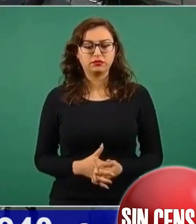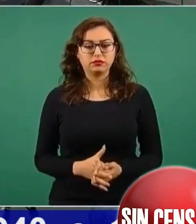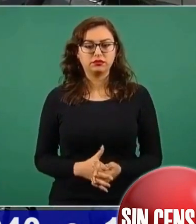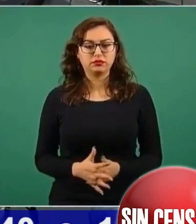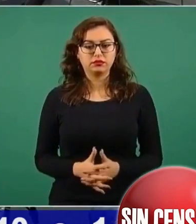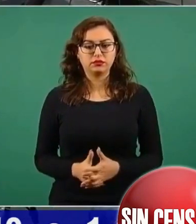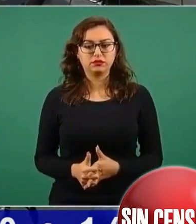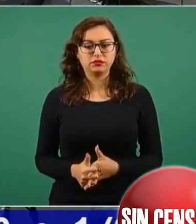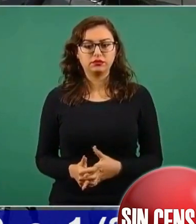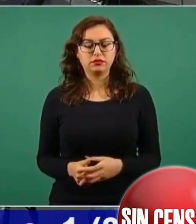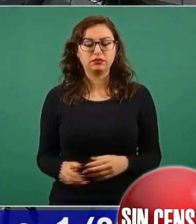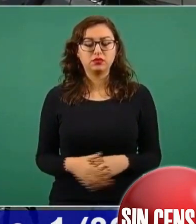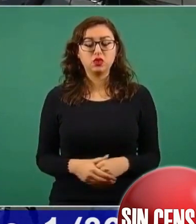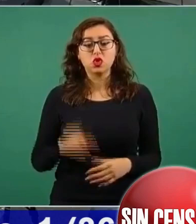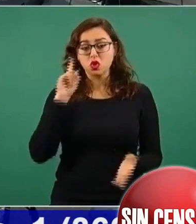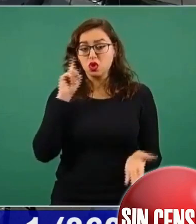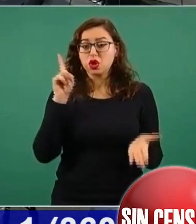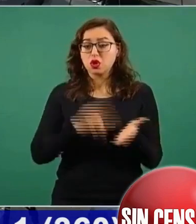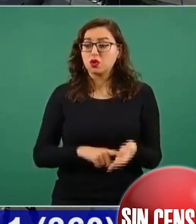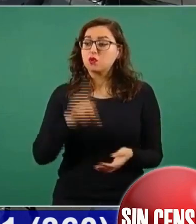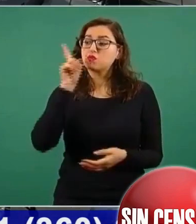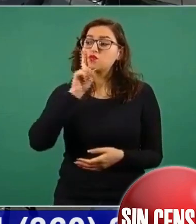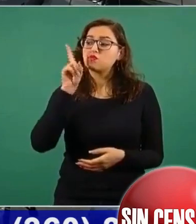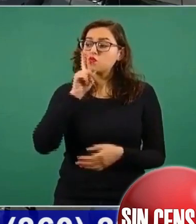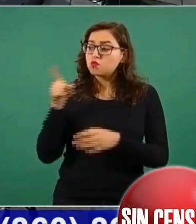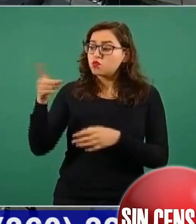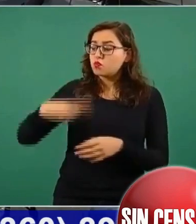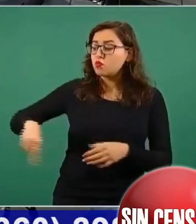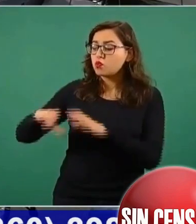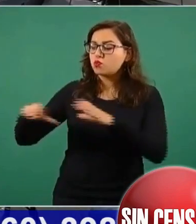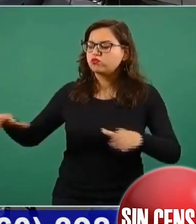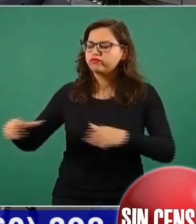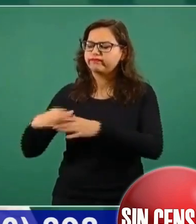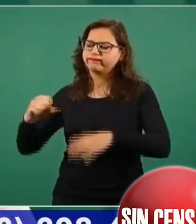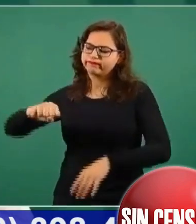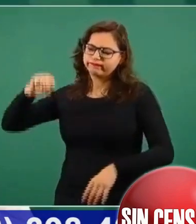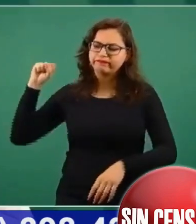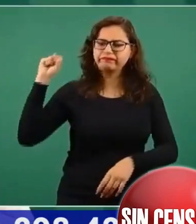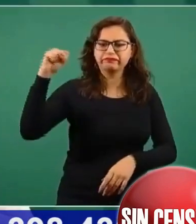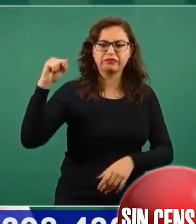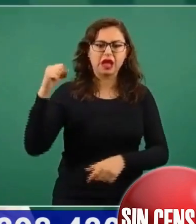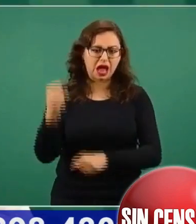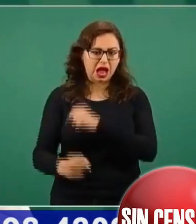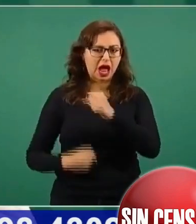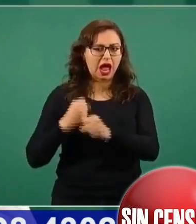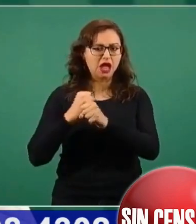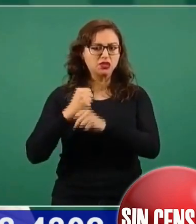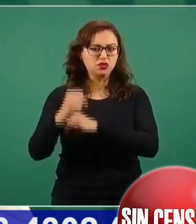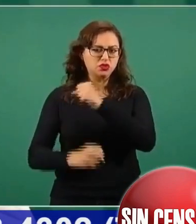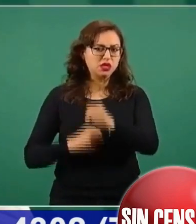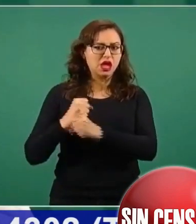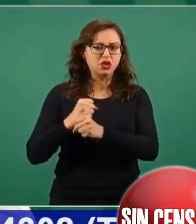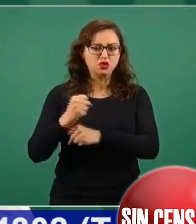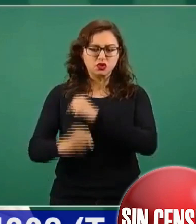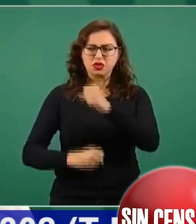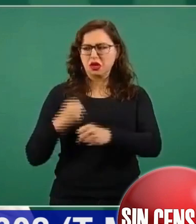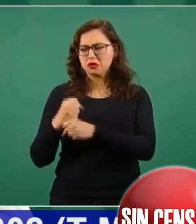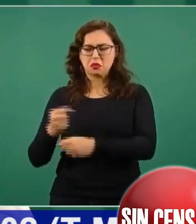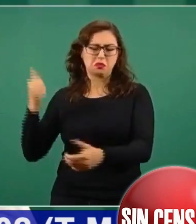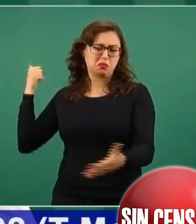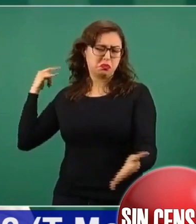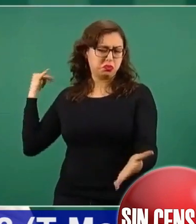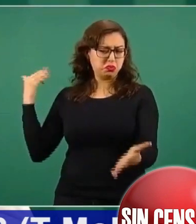un movimiento muy importante, que tiene muchas décadas. Tú también perteneces al movimiento, yo también